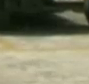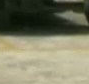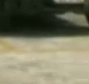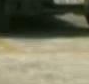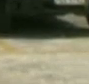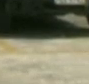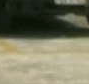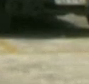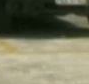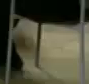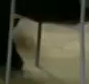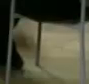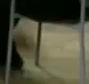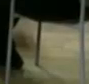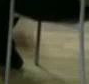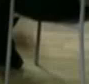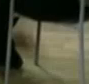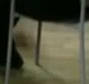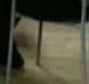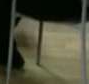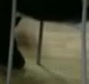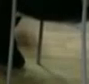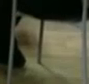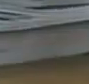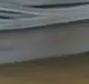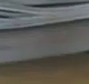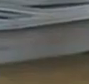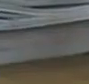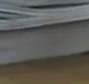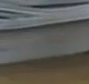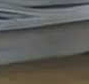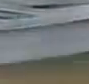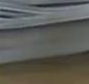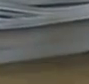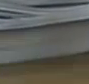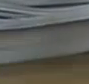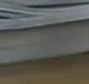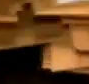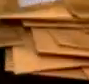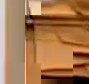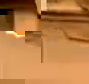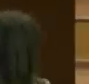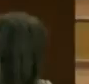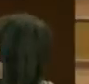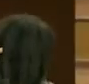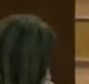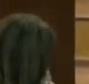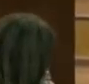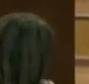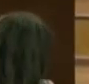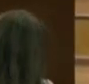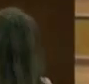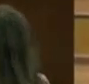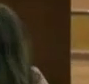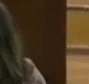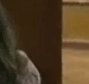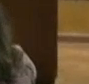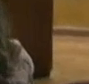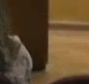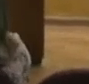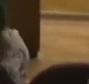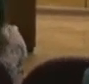Corte Nacional de Justicia da luz verde a la Fiscalía General del Estado para que pueda iniciar una investigación de los miembros del Consejo